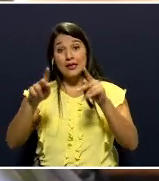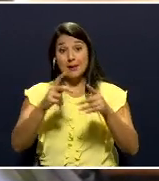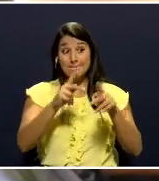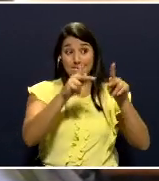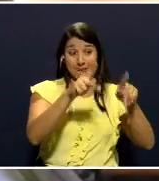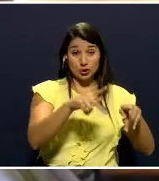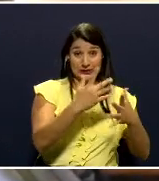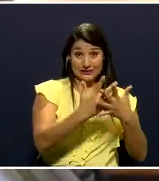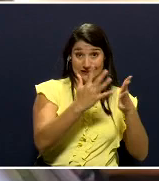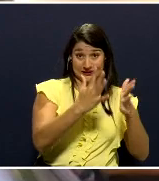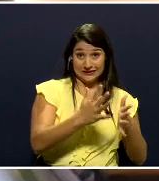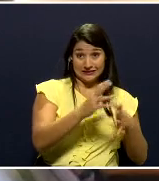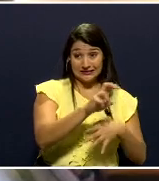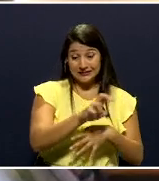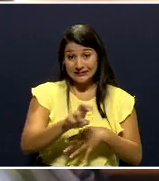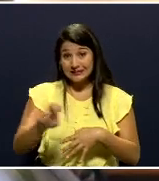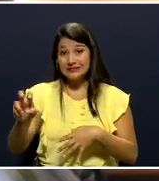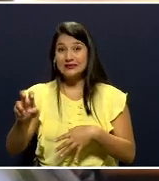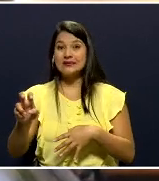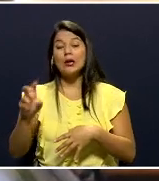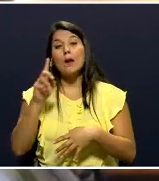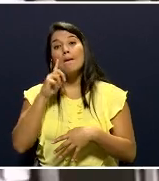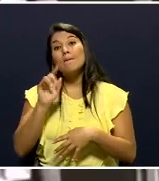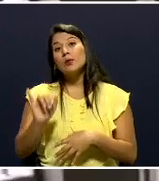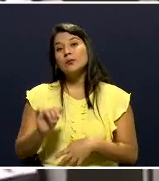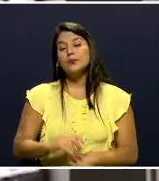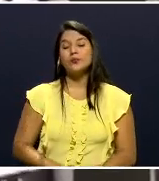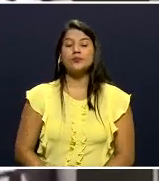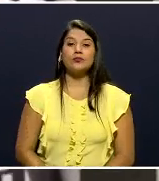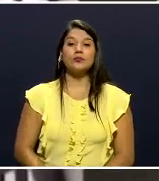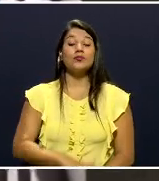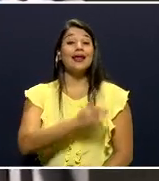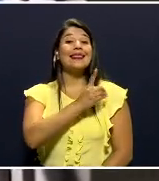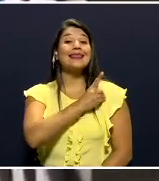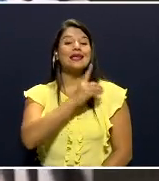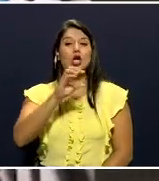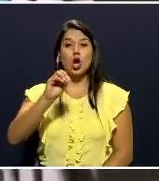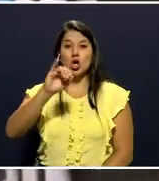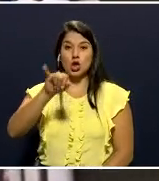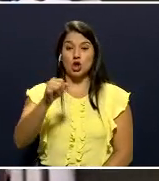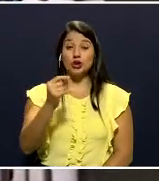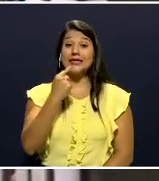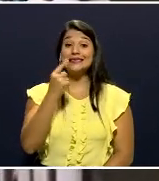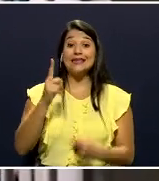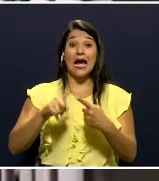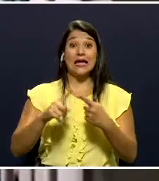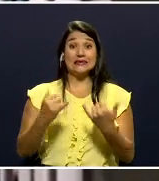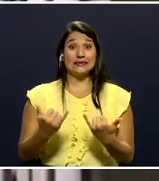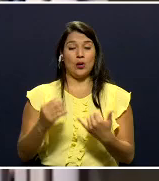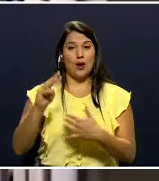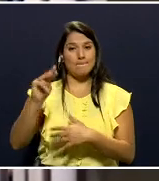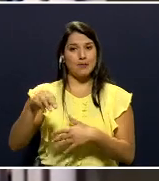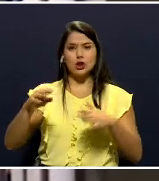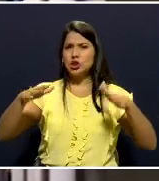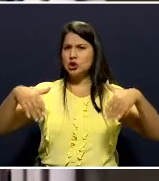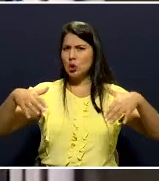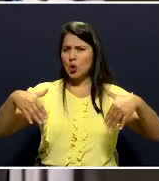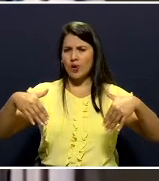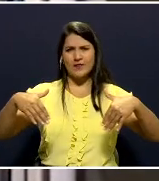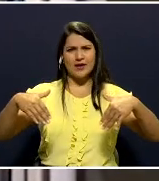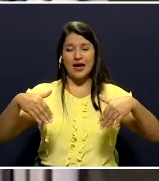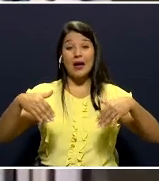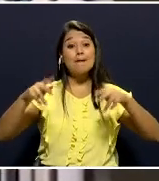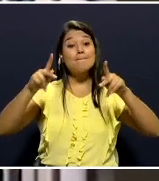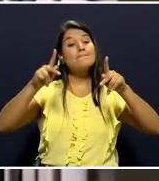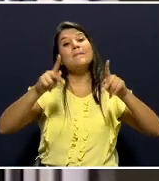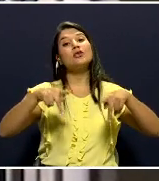situaciones de presentar estos síntomas. El director del OIJ aseguró que hasta este martes aún habían personas en celdas